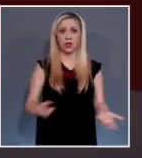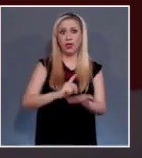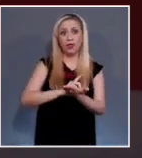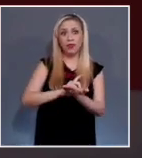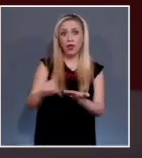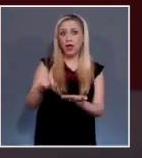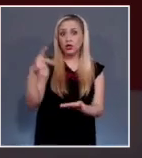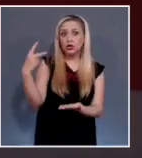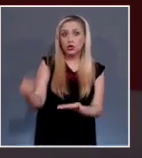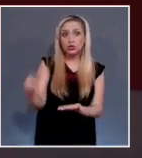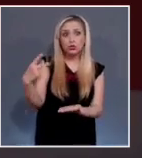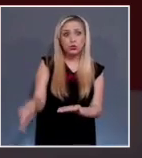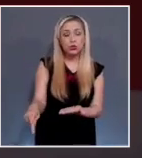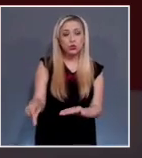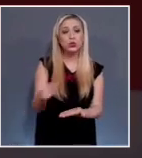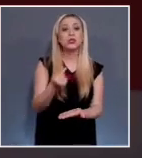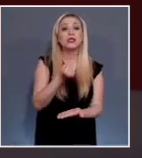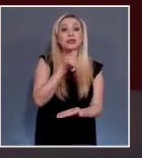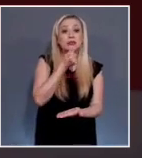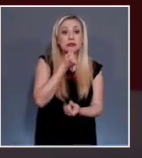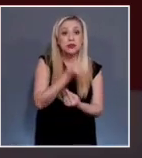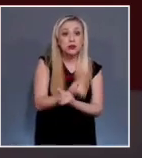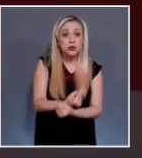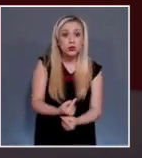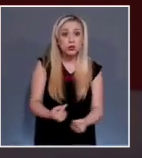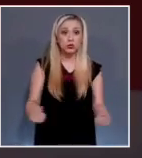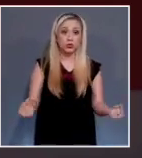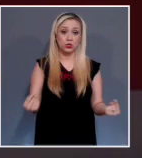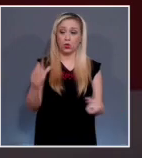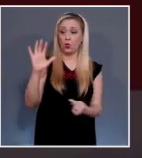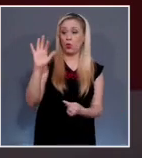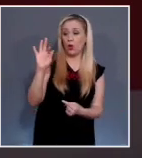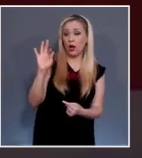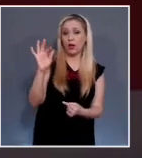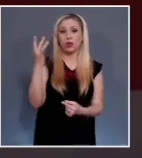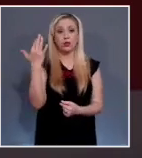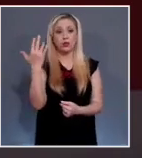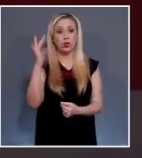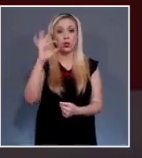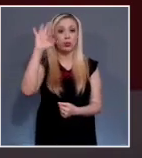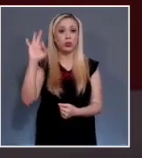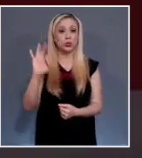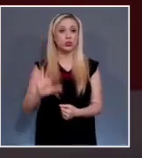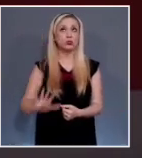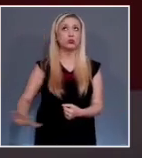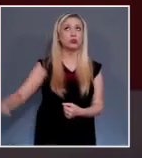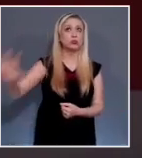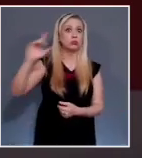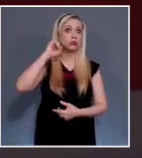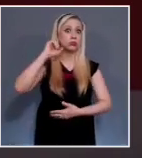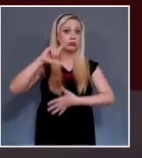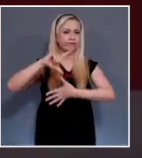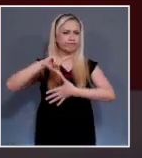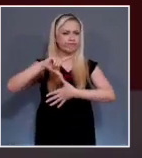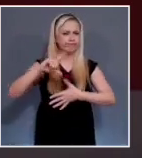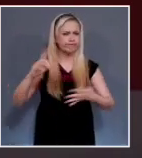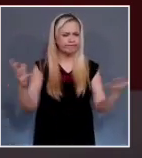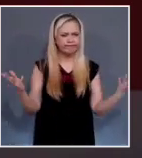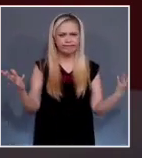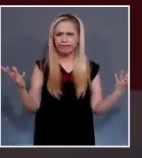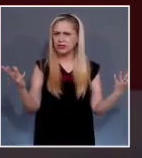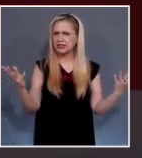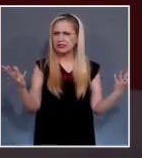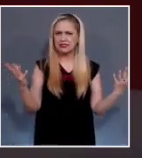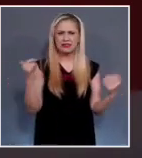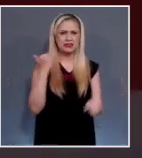quienes forman parte casi probablemente el 40 o el 50% de la población de América Latina. Y es una cosa sorprendente, ¿no?